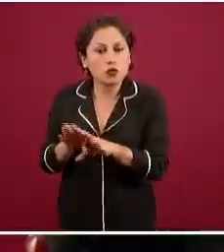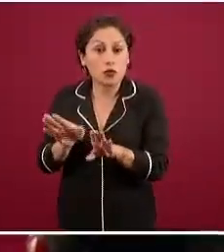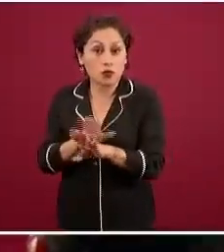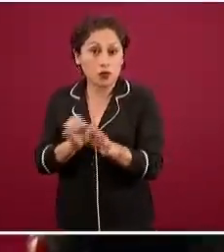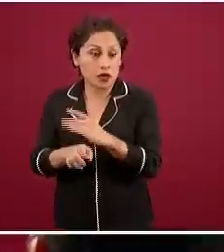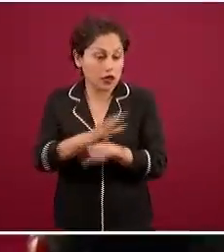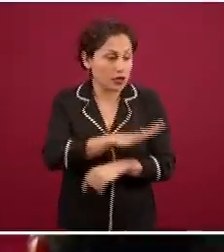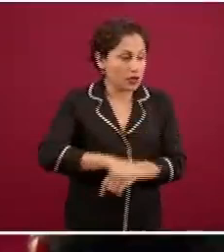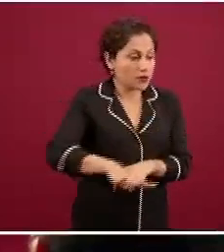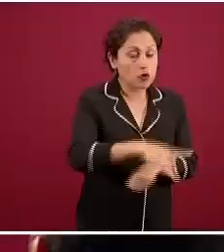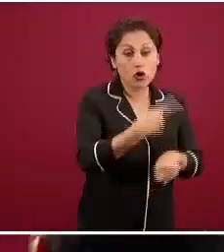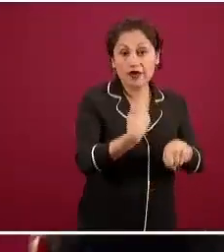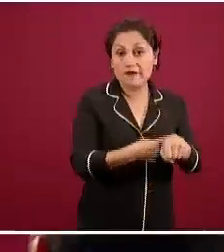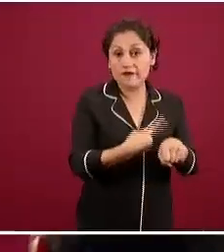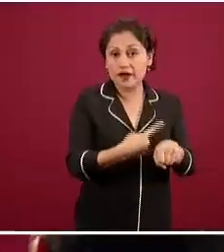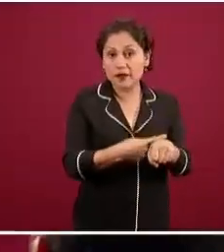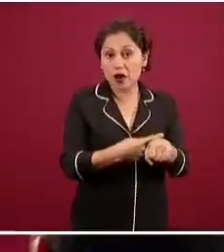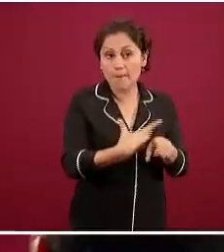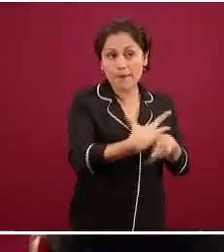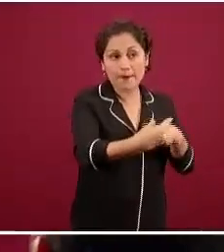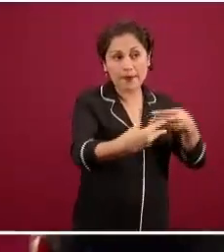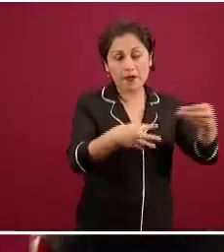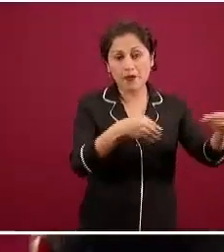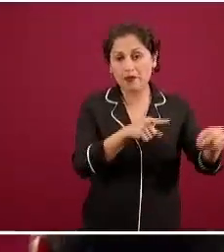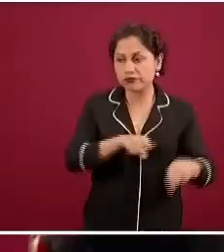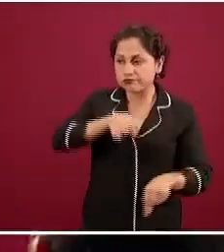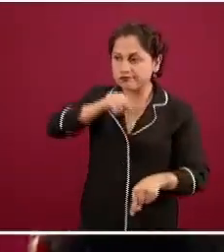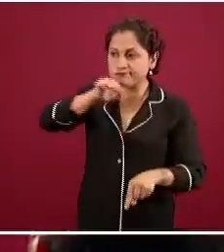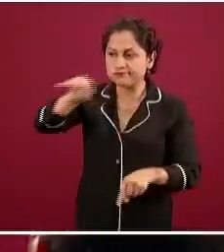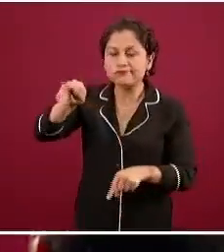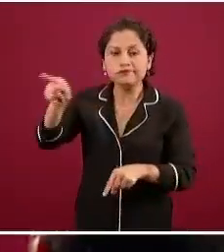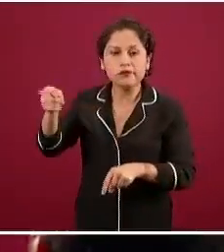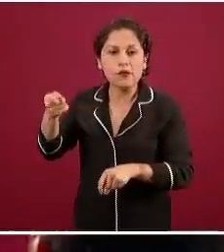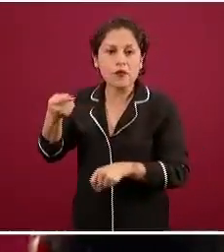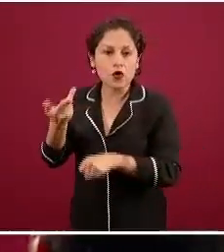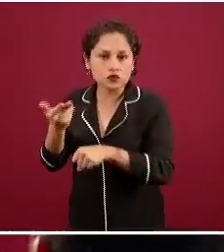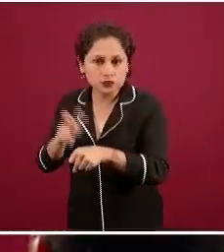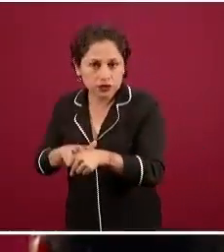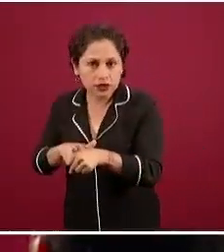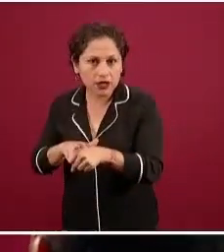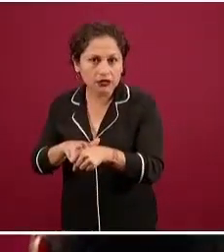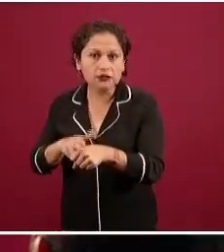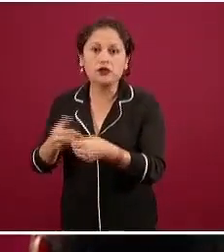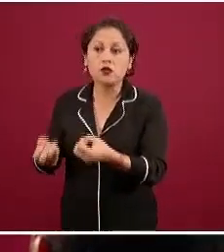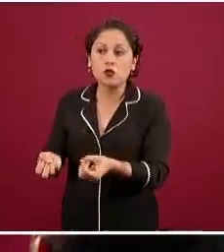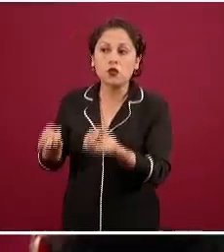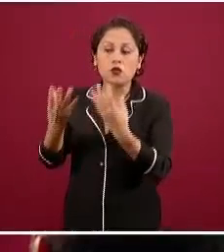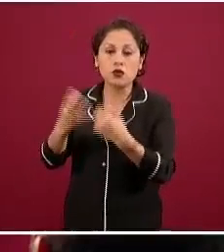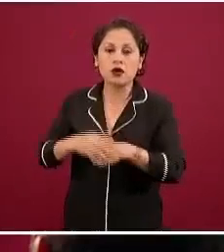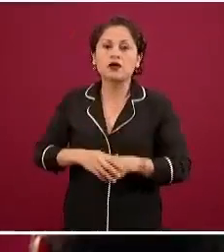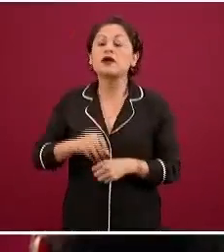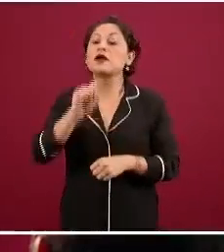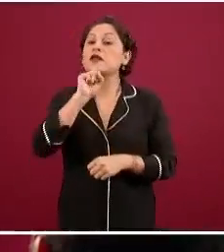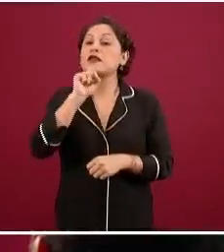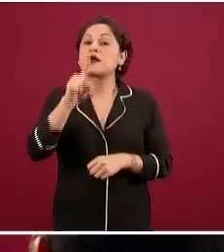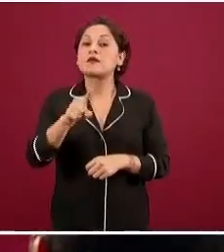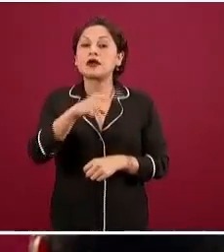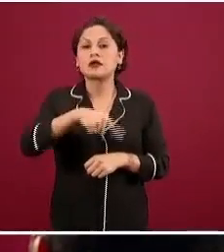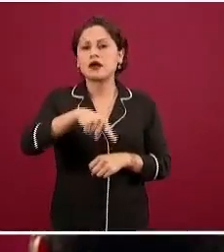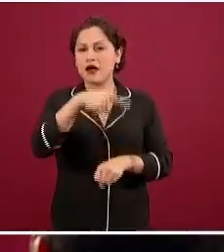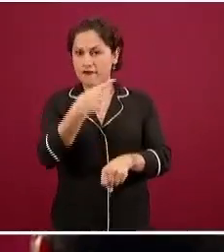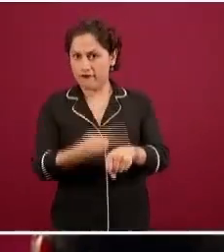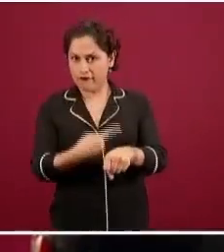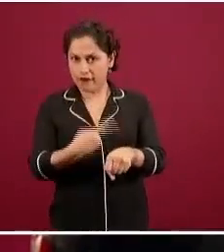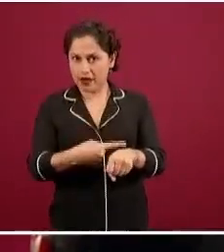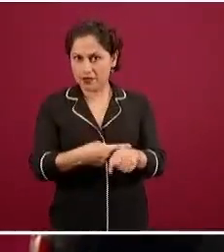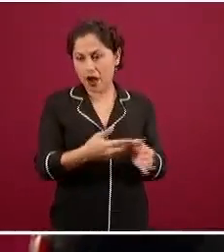solicitando consultas en un servicio de urgencias, por ejemplo. ¿Qué tan probable es que haya una muerte relacionada con la enfermedad? Y esa es